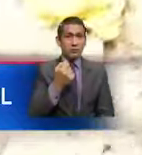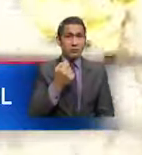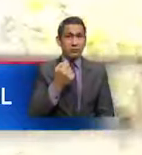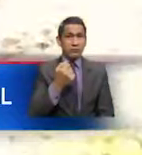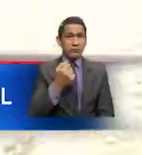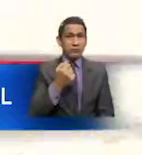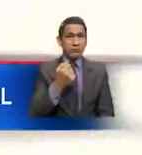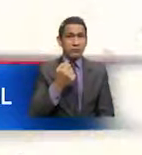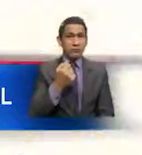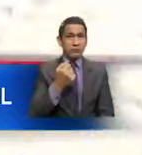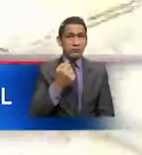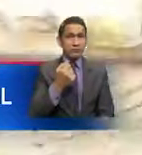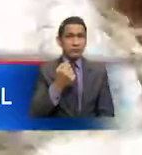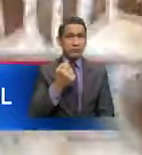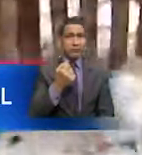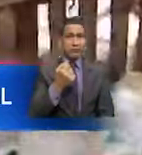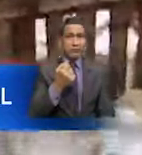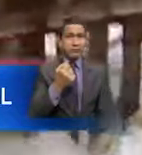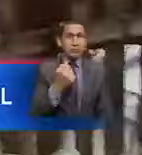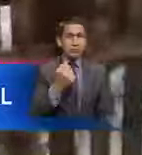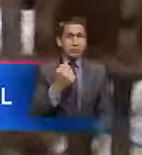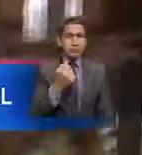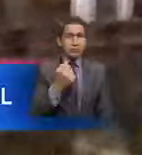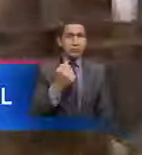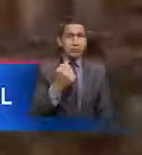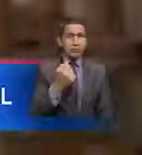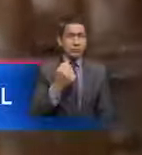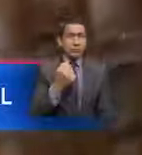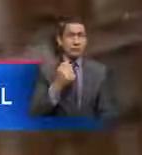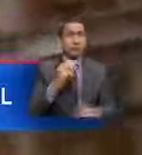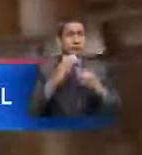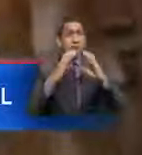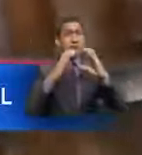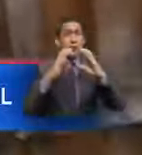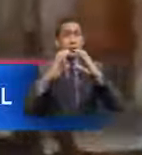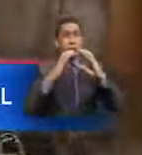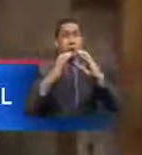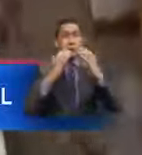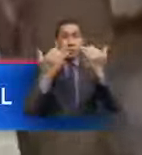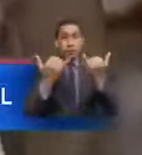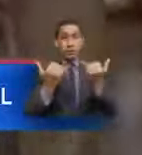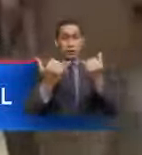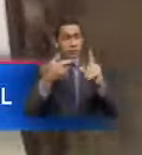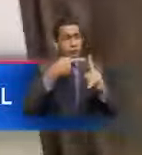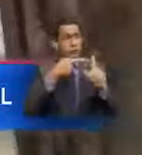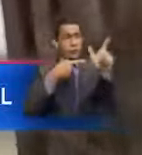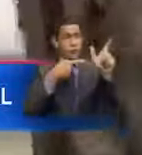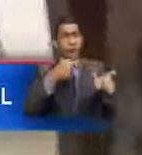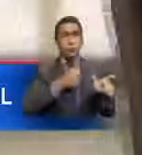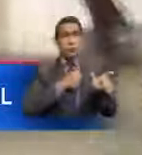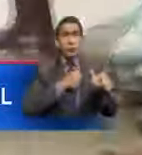Ok, tranquilos. Vamos a conversar con el dueño de esta vivienda y